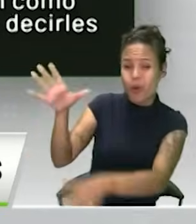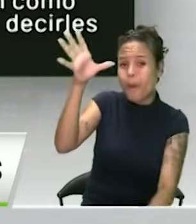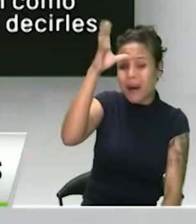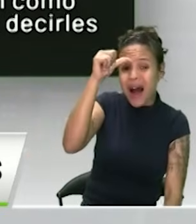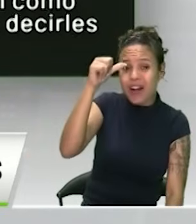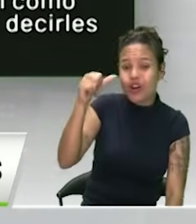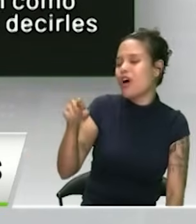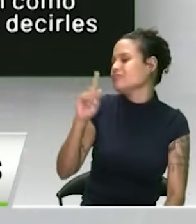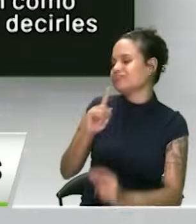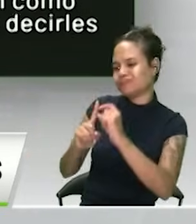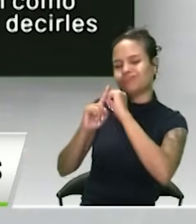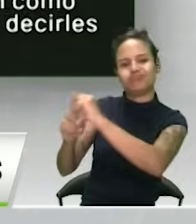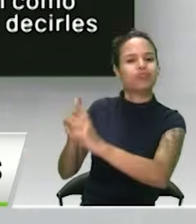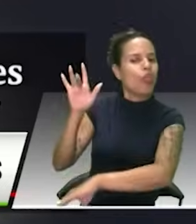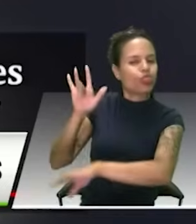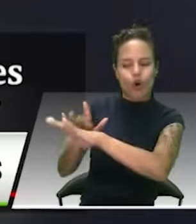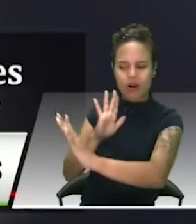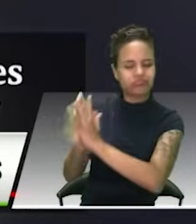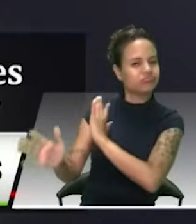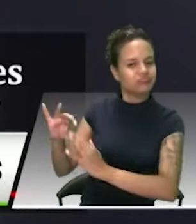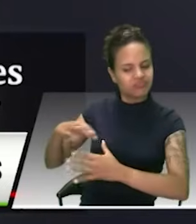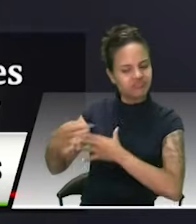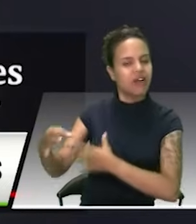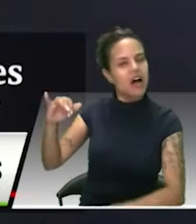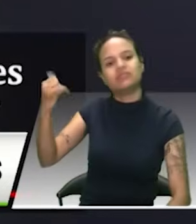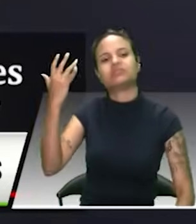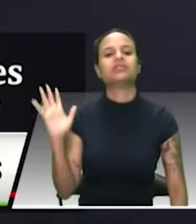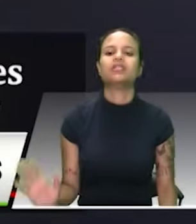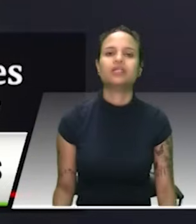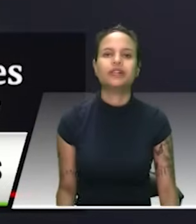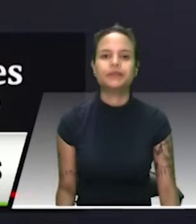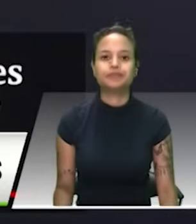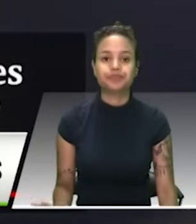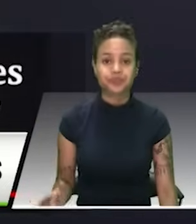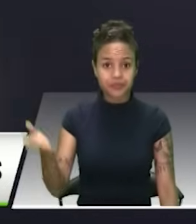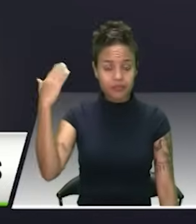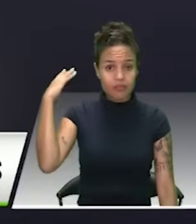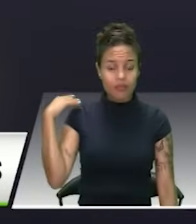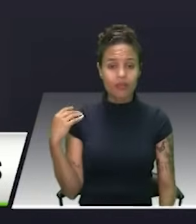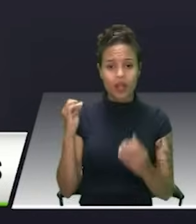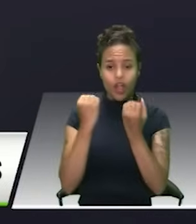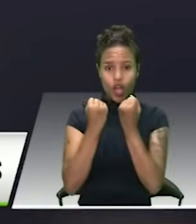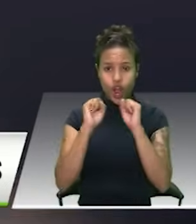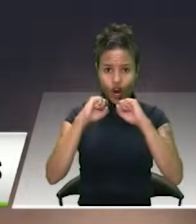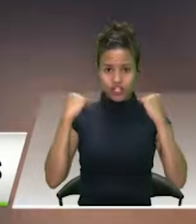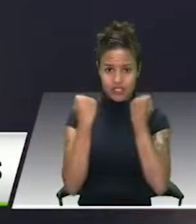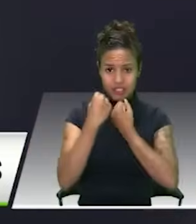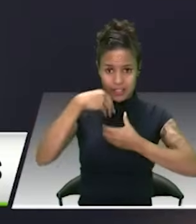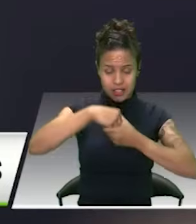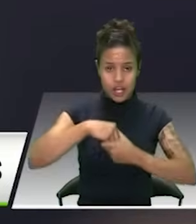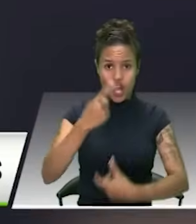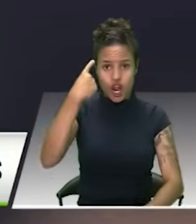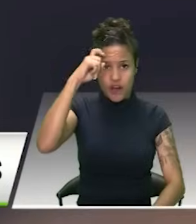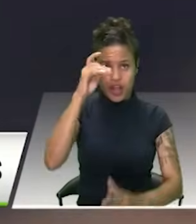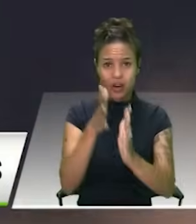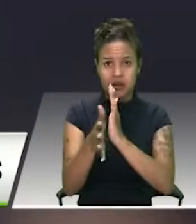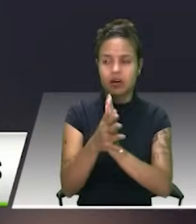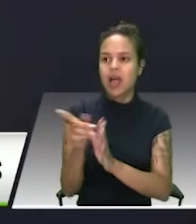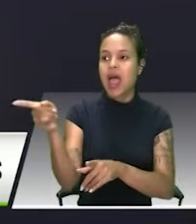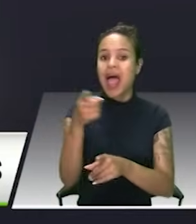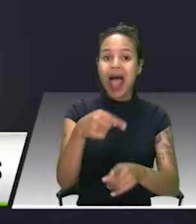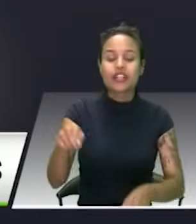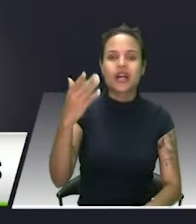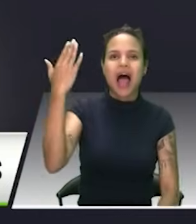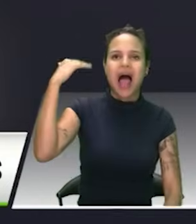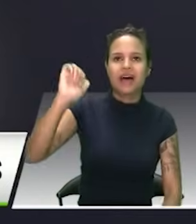que son exactamente. En un consejo de gobierno también señaló: Ellos eran los gerentes,